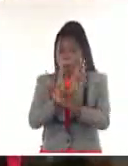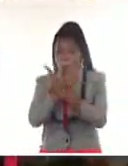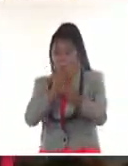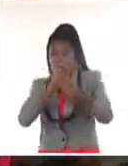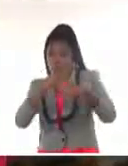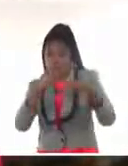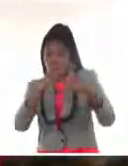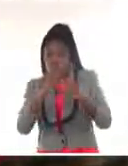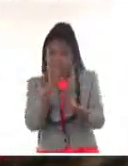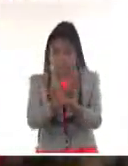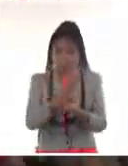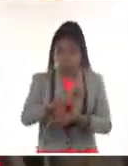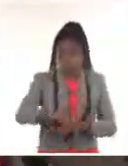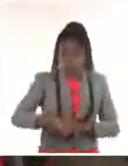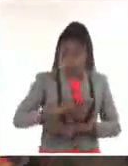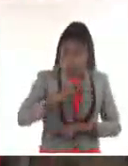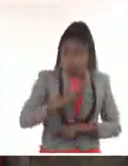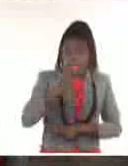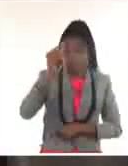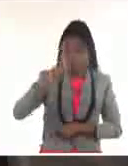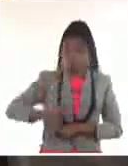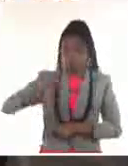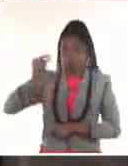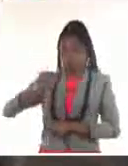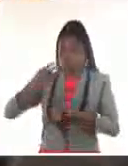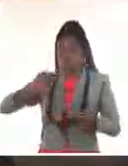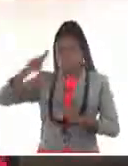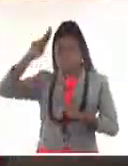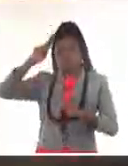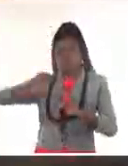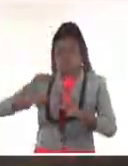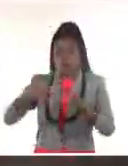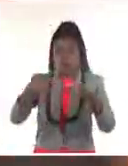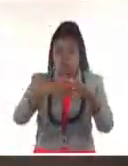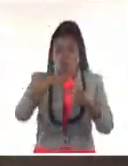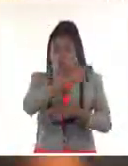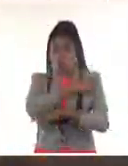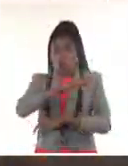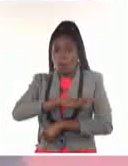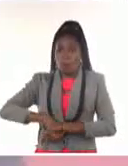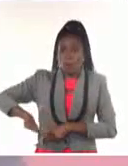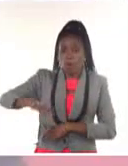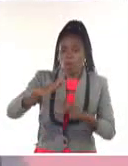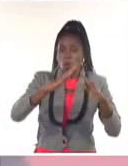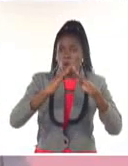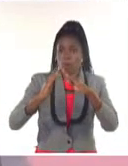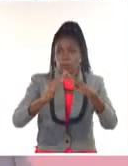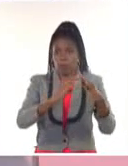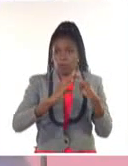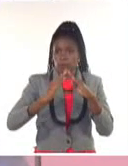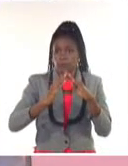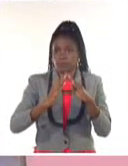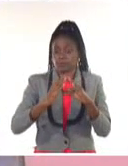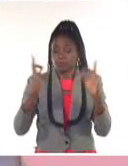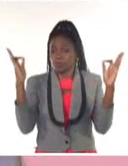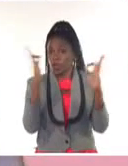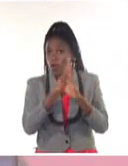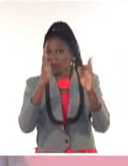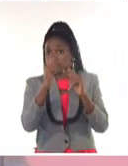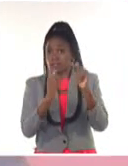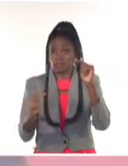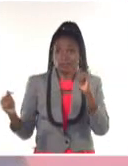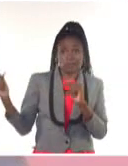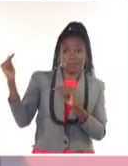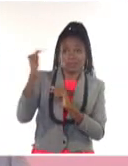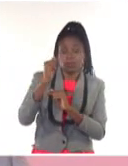y la enseñanza artística ocuparán teatros, lugares públicos y comunidades. Los festejos tienen como protagonistas a